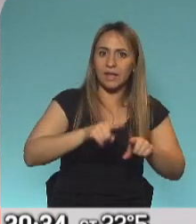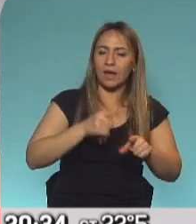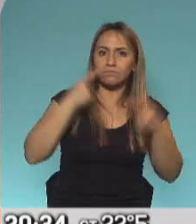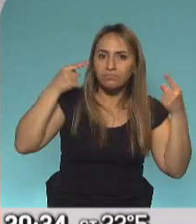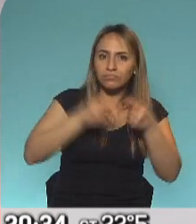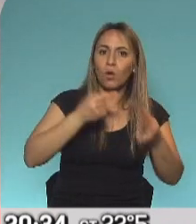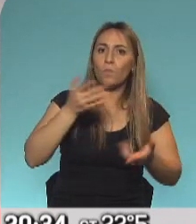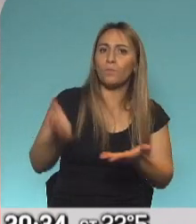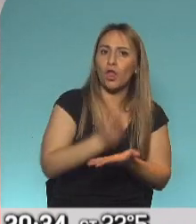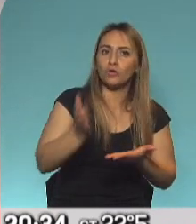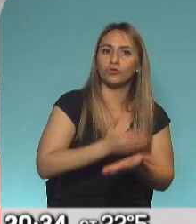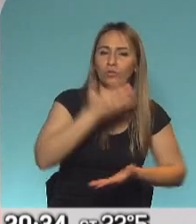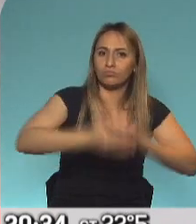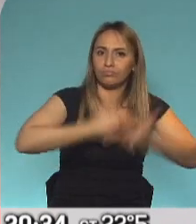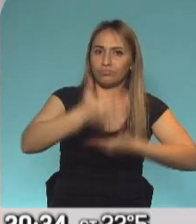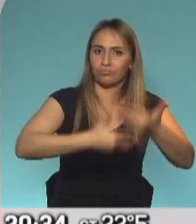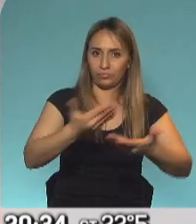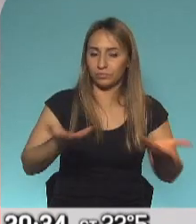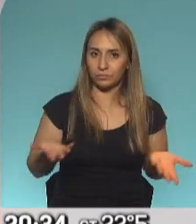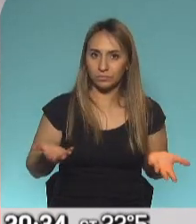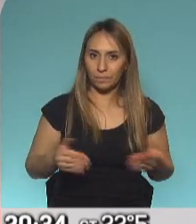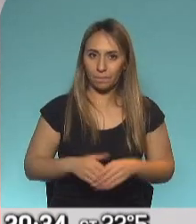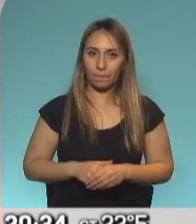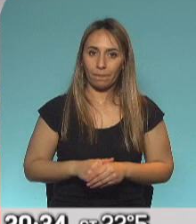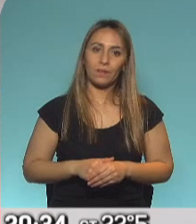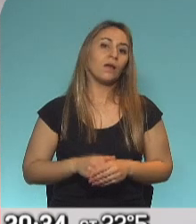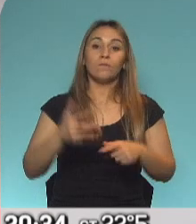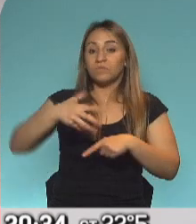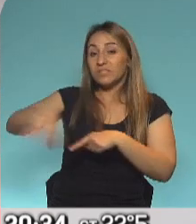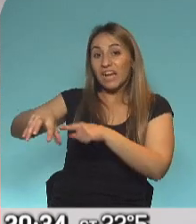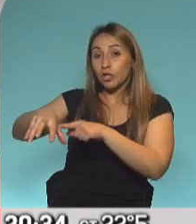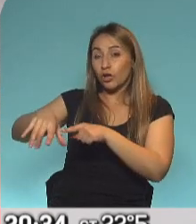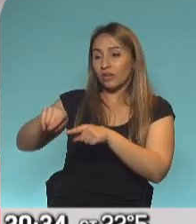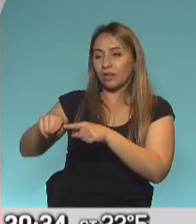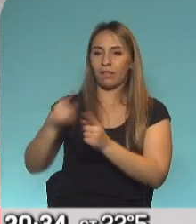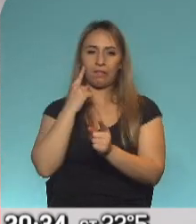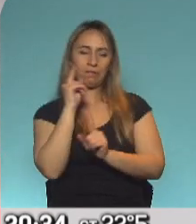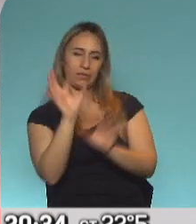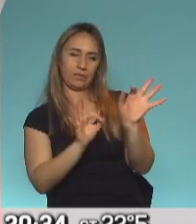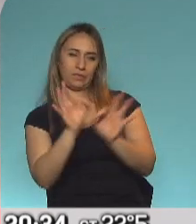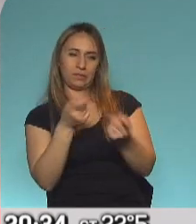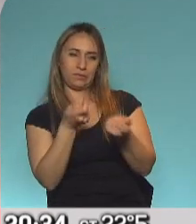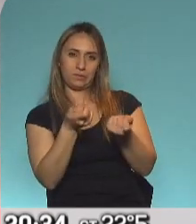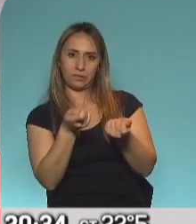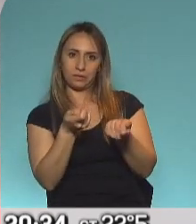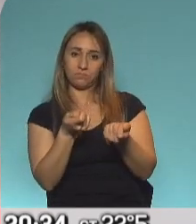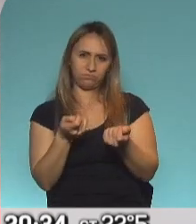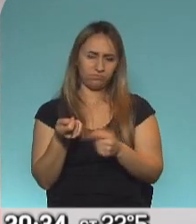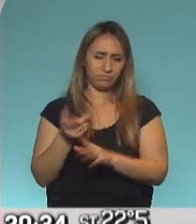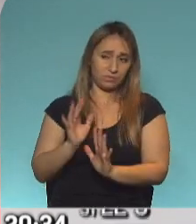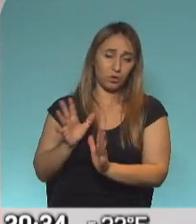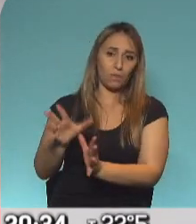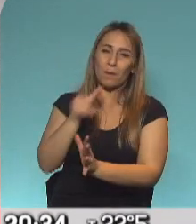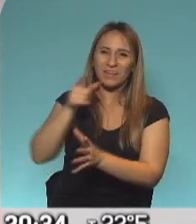produciendo permanentemente valor en nuestro país. Hay un sector que especula, es cierto, pero que me parece que es parte